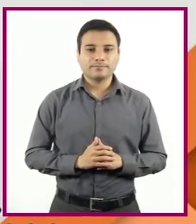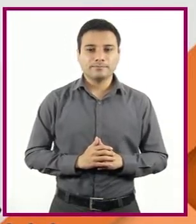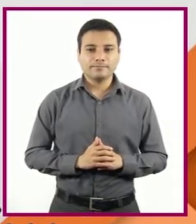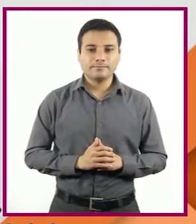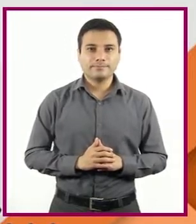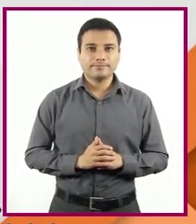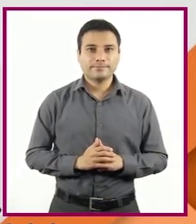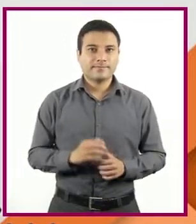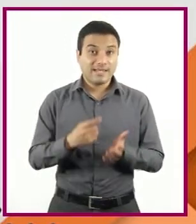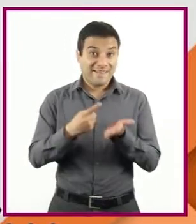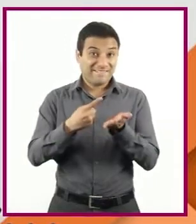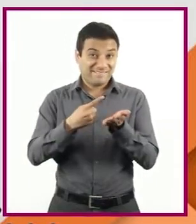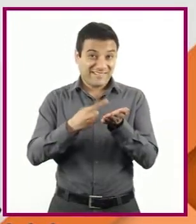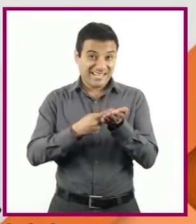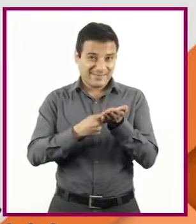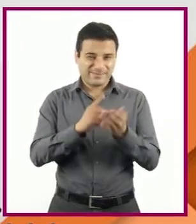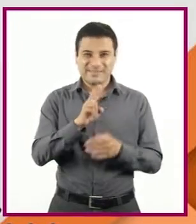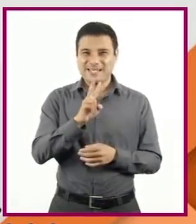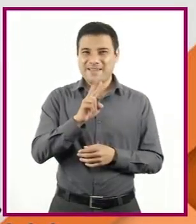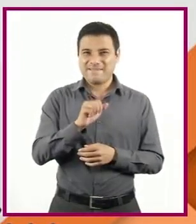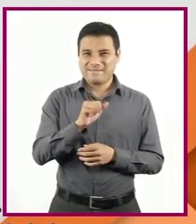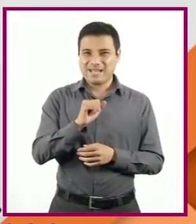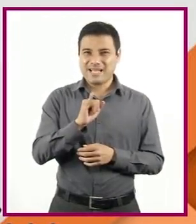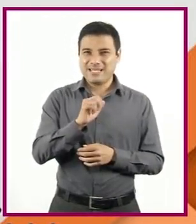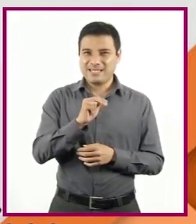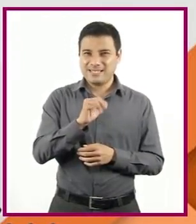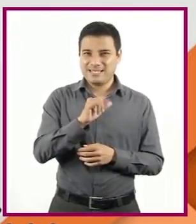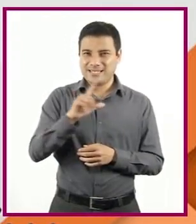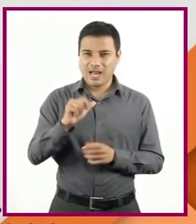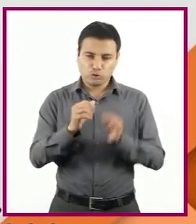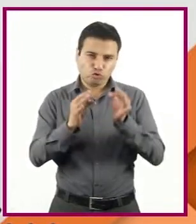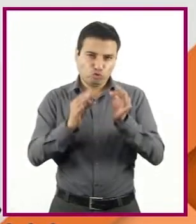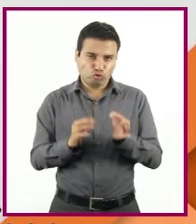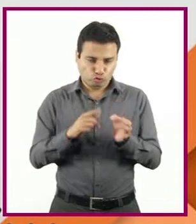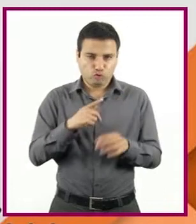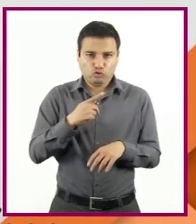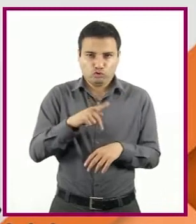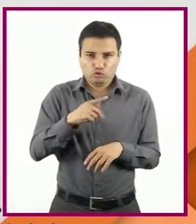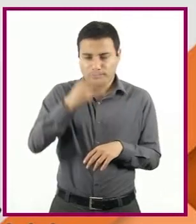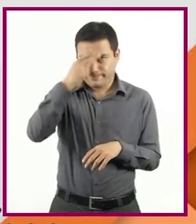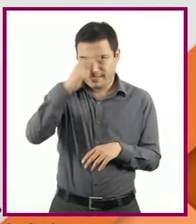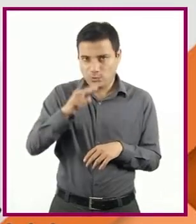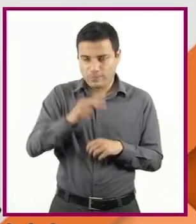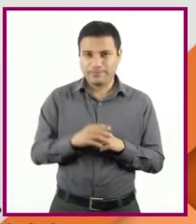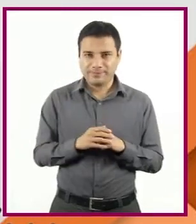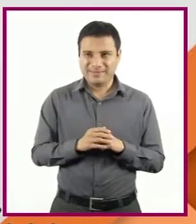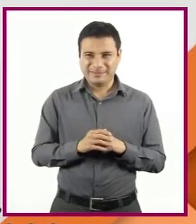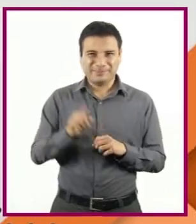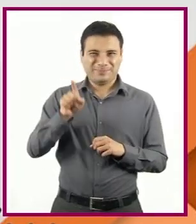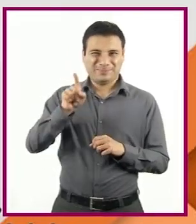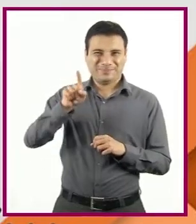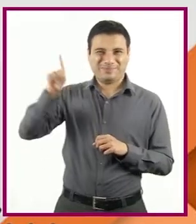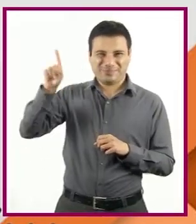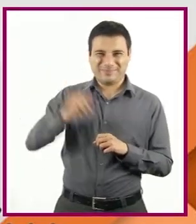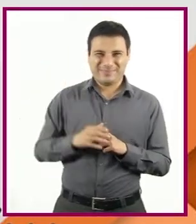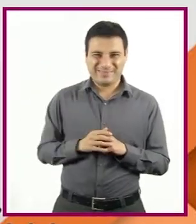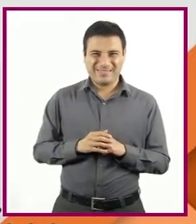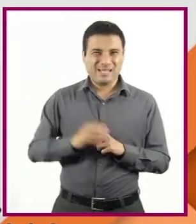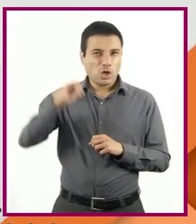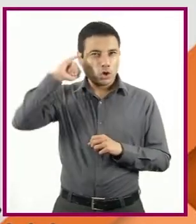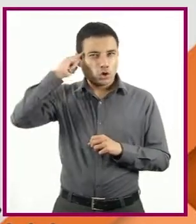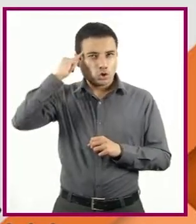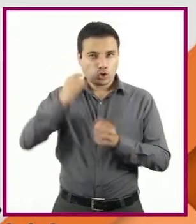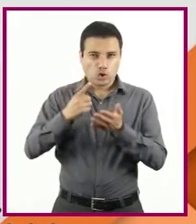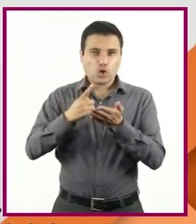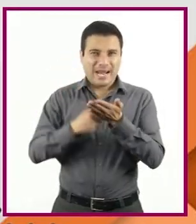La vainilla es una orquídea originaria de México, particularmente de la región del Totonacapan,